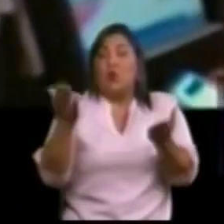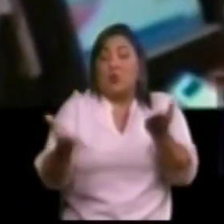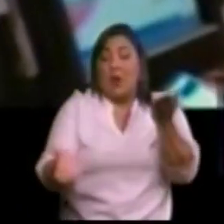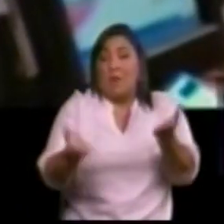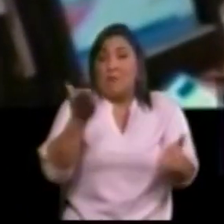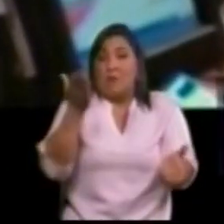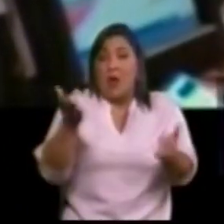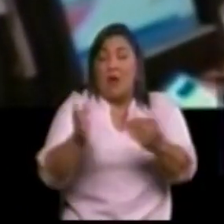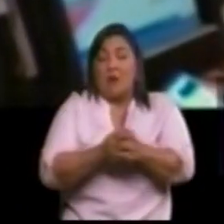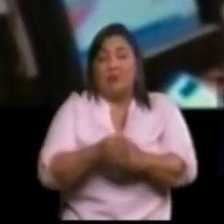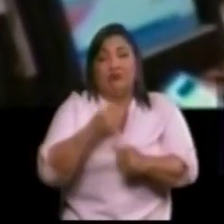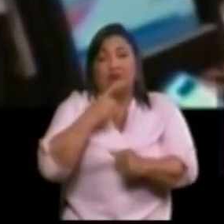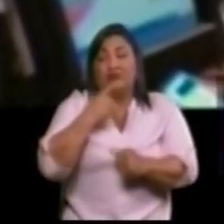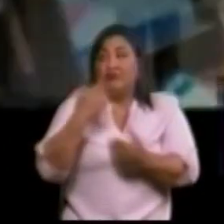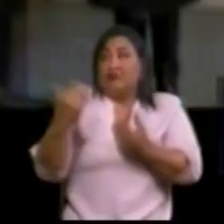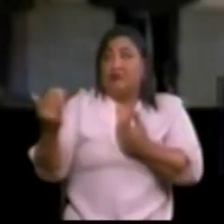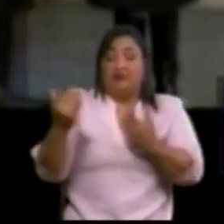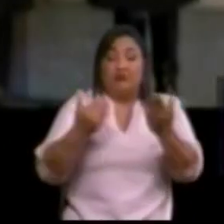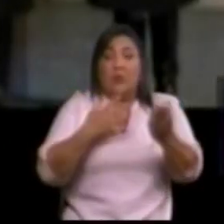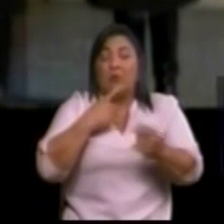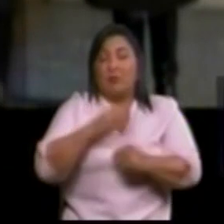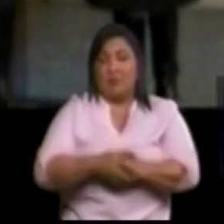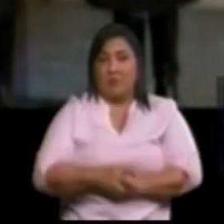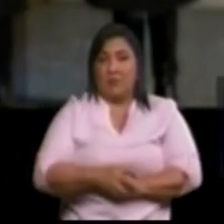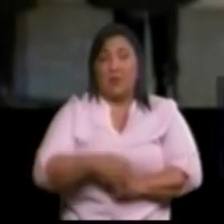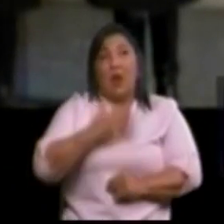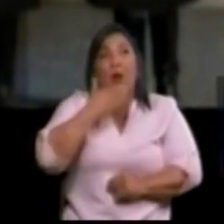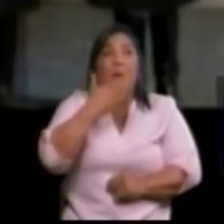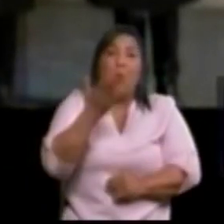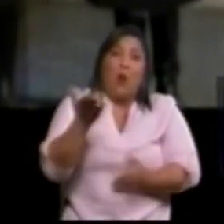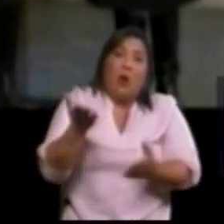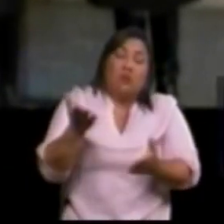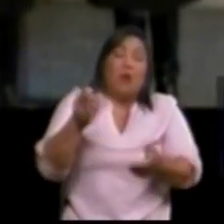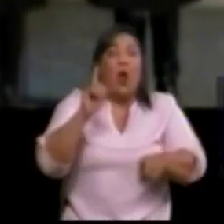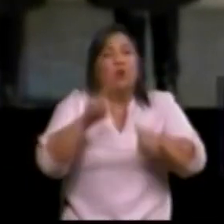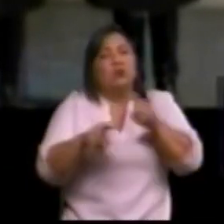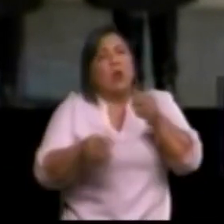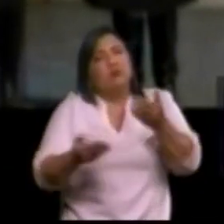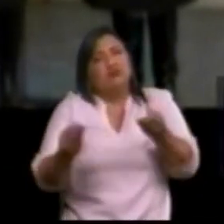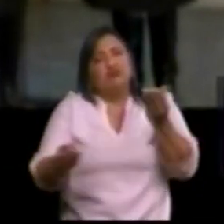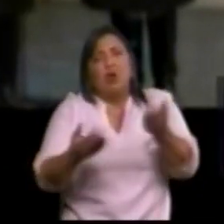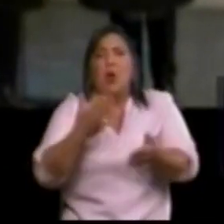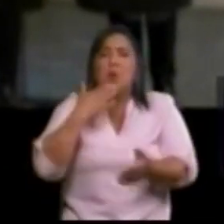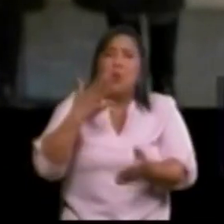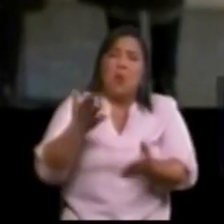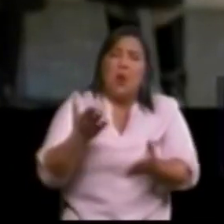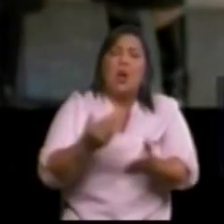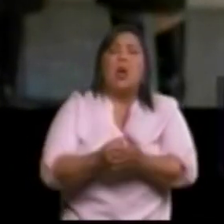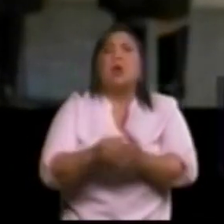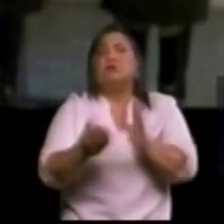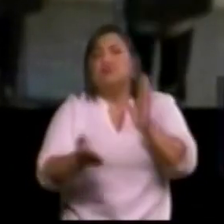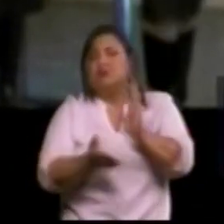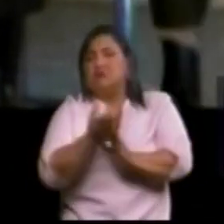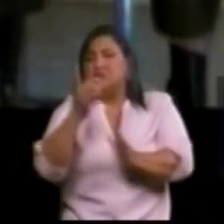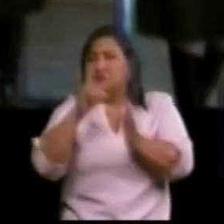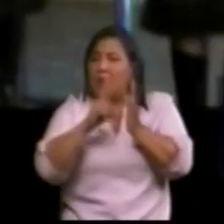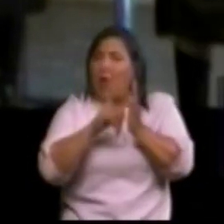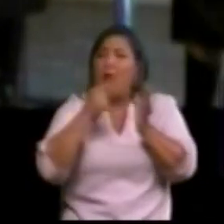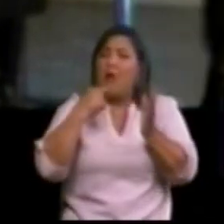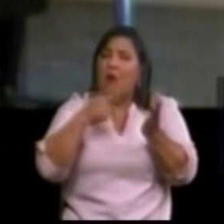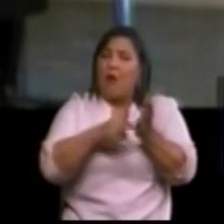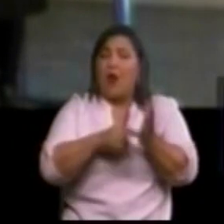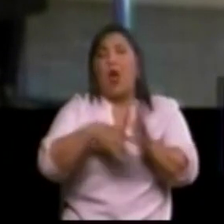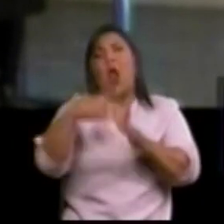parecer hay coincidencias. Bueno, existen cosas que son muy buenas, por ejemplo, la eliminación del anticipo de la renta, hay